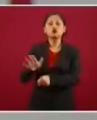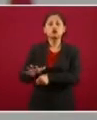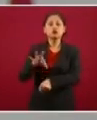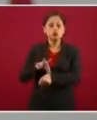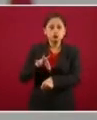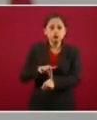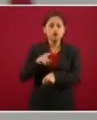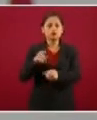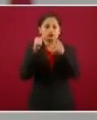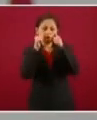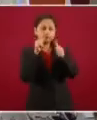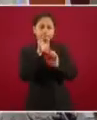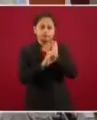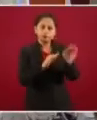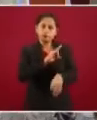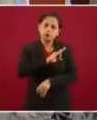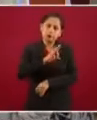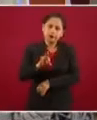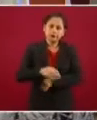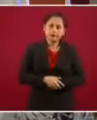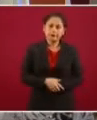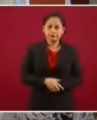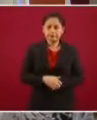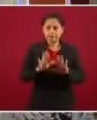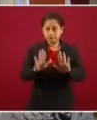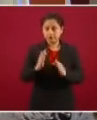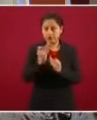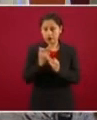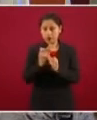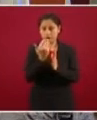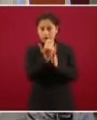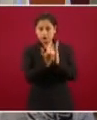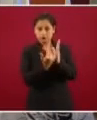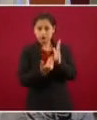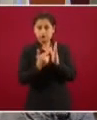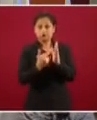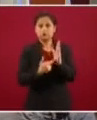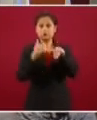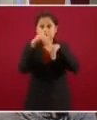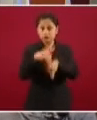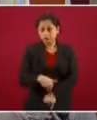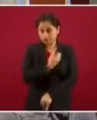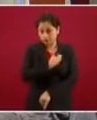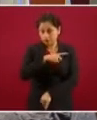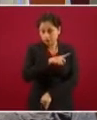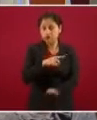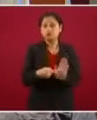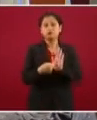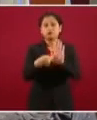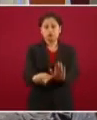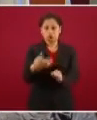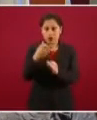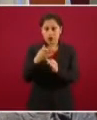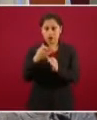claro. Y voy a retomar sobre las medidas y hoy voy a dar lo que ayer no pusimos por obvio de tiempo,